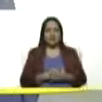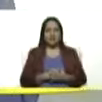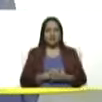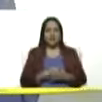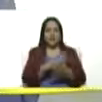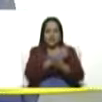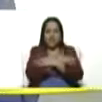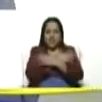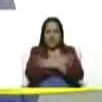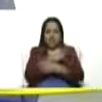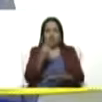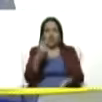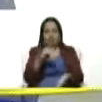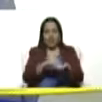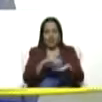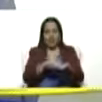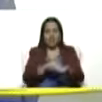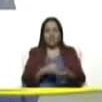Felicidades doble.